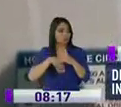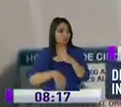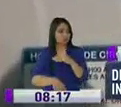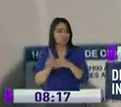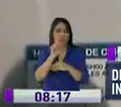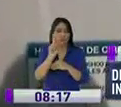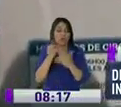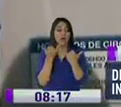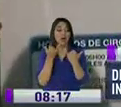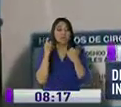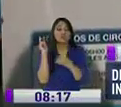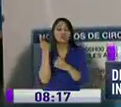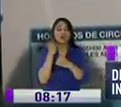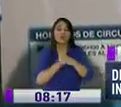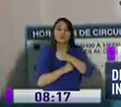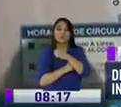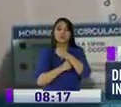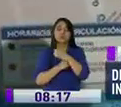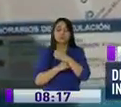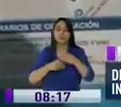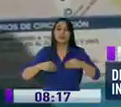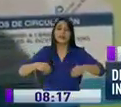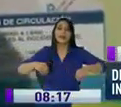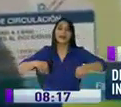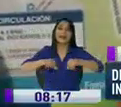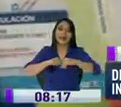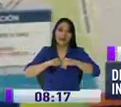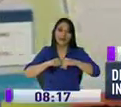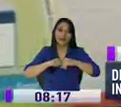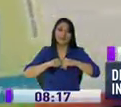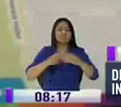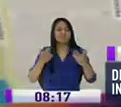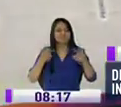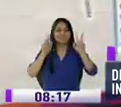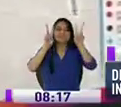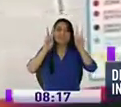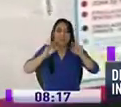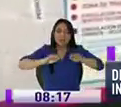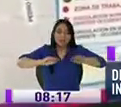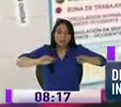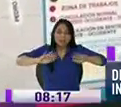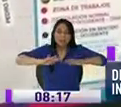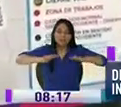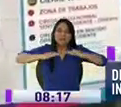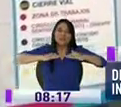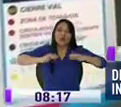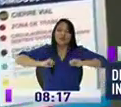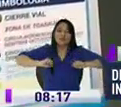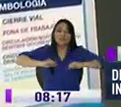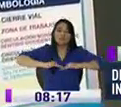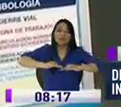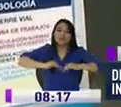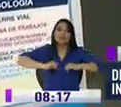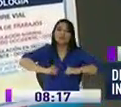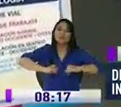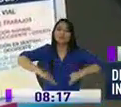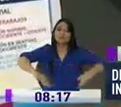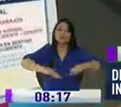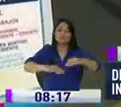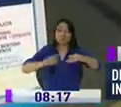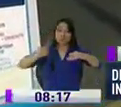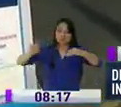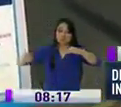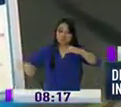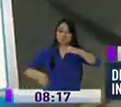ese instante estamos reforzando el terreno, vamos a trabajar con unos micropilotes para hacer mucho más fuerte esta área, para que cuando le